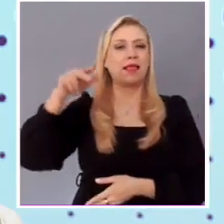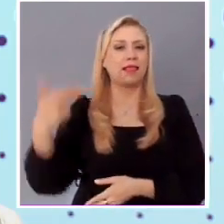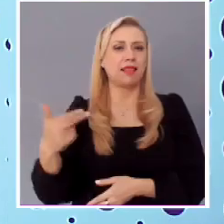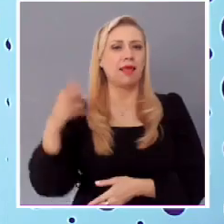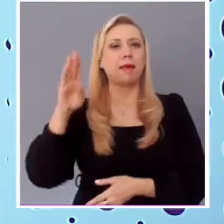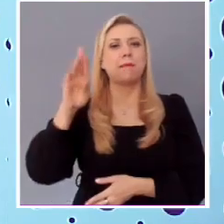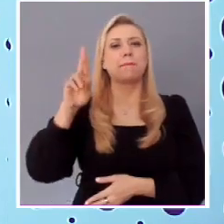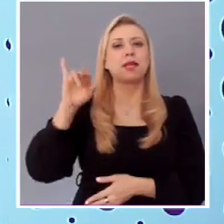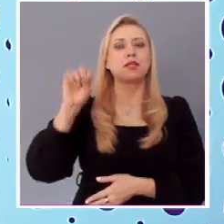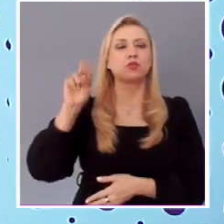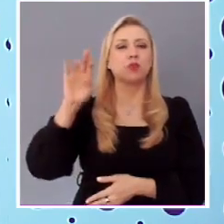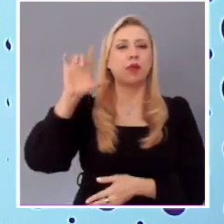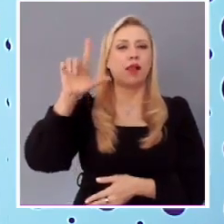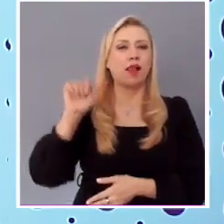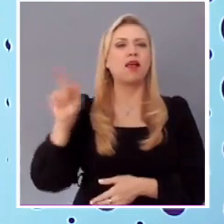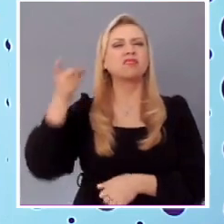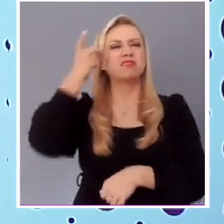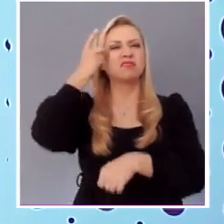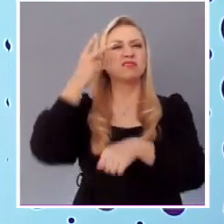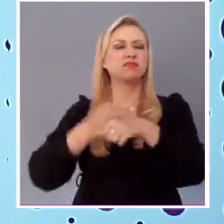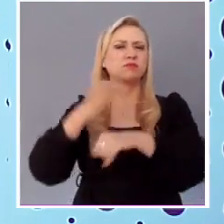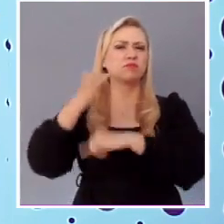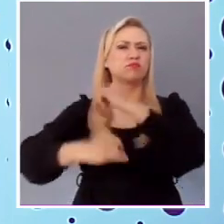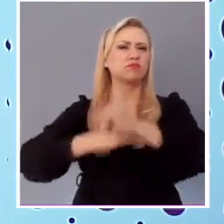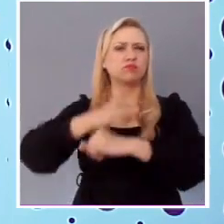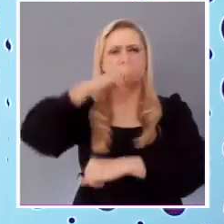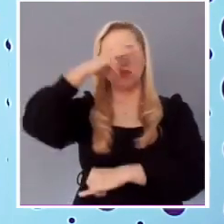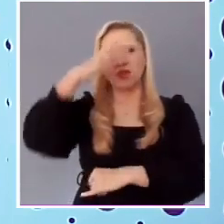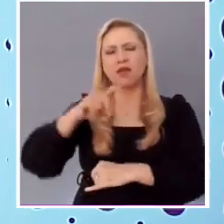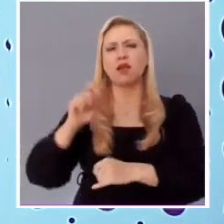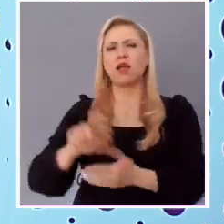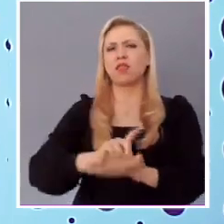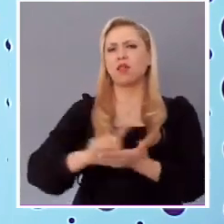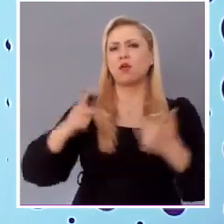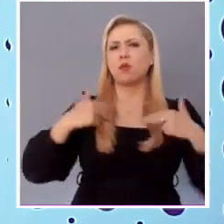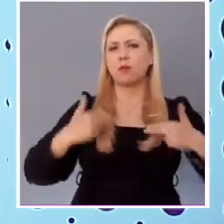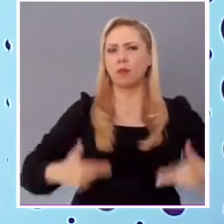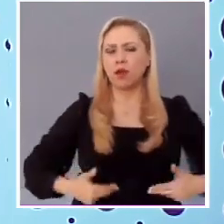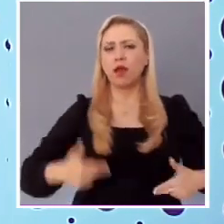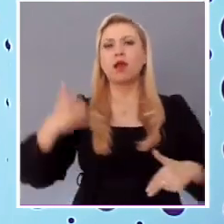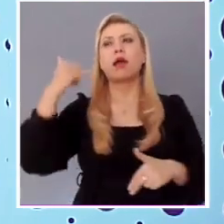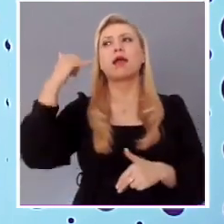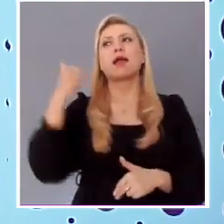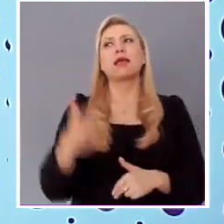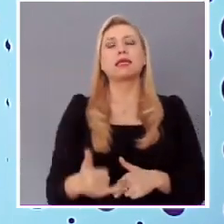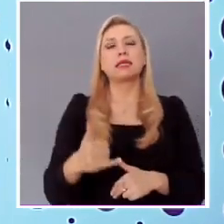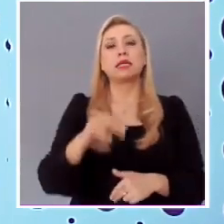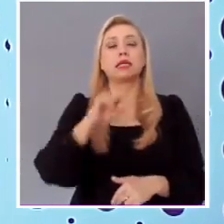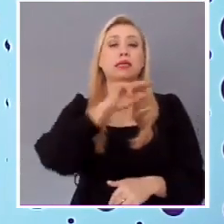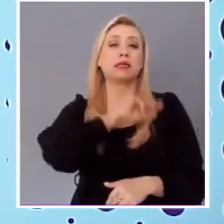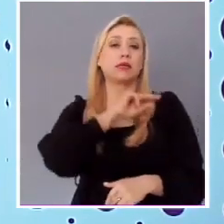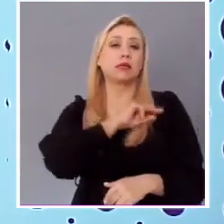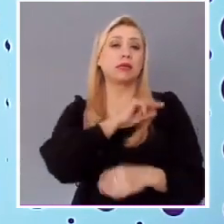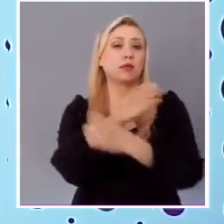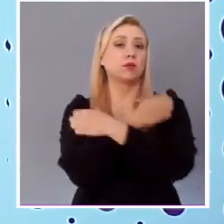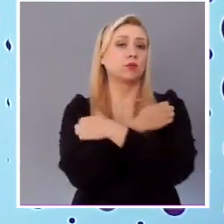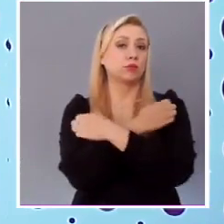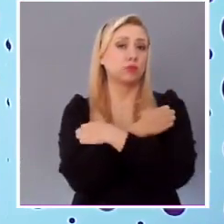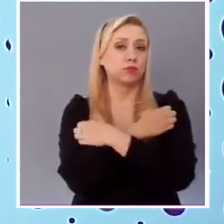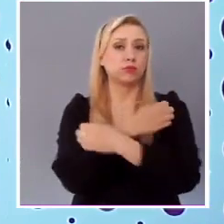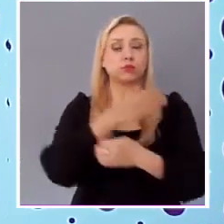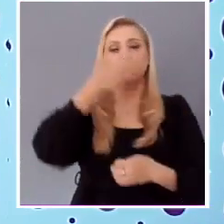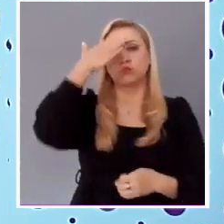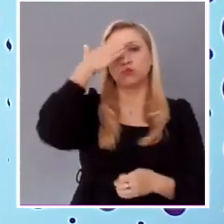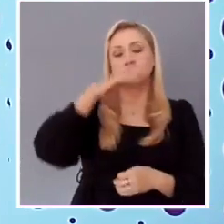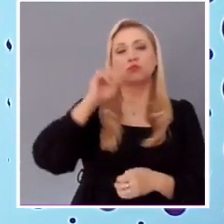Internacional en México. Es activista en derechos humanos, es profesora de educación especial en el área de discapacidad intelectual y tiene maestría en